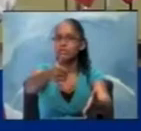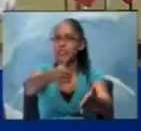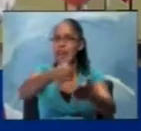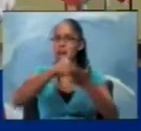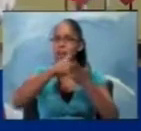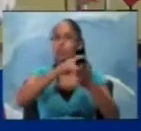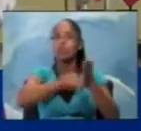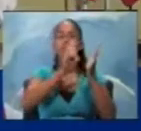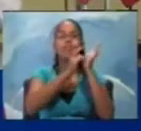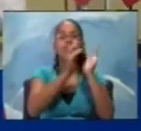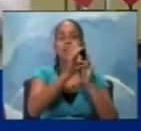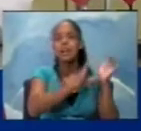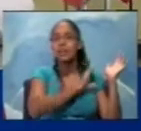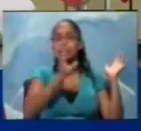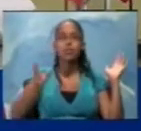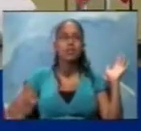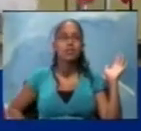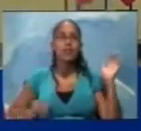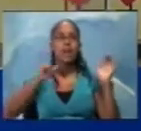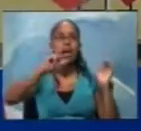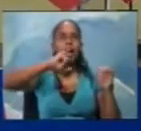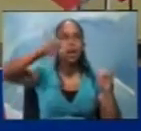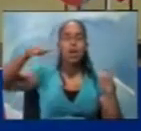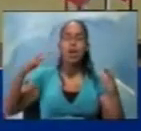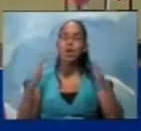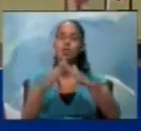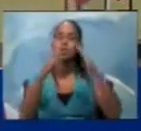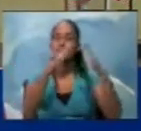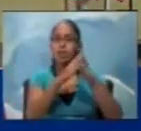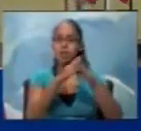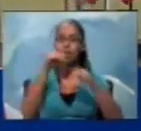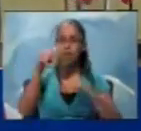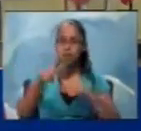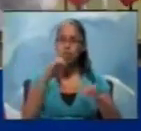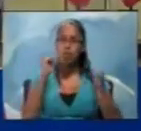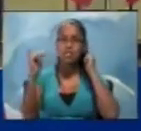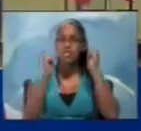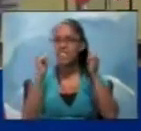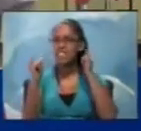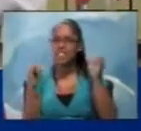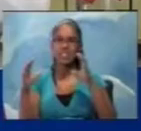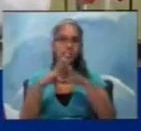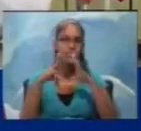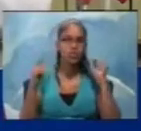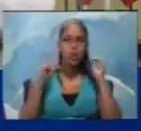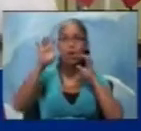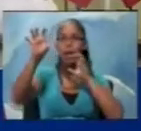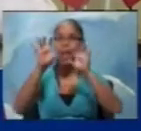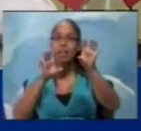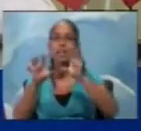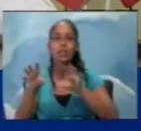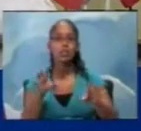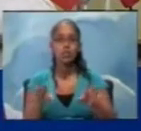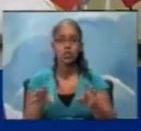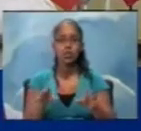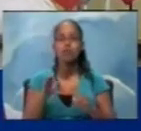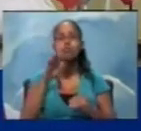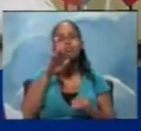del Mesías a Jerusalén. Esto se celebra en todas las naciones,